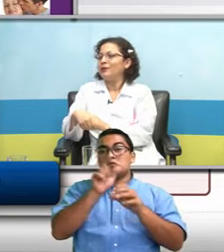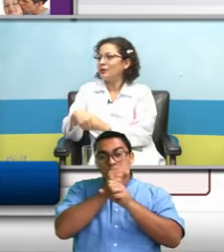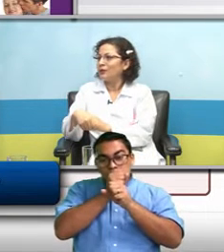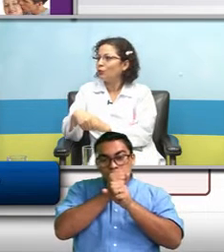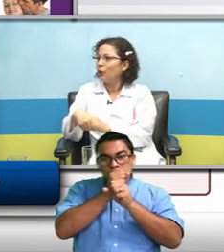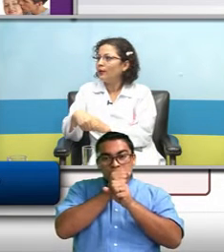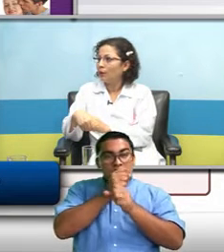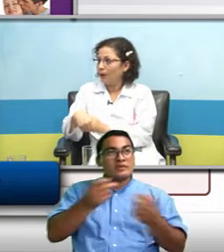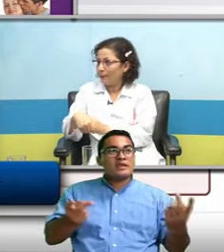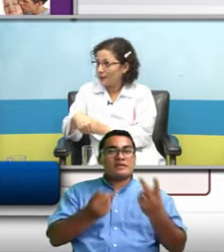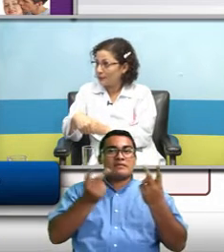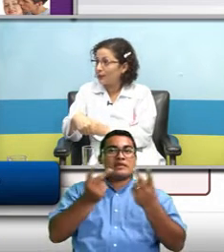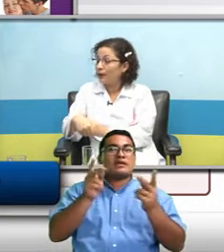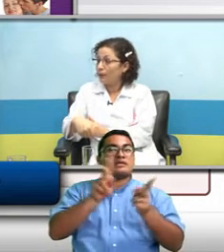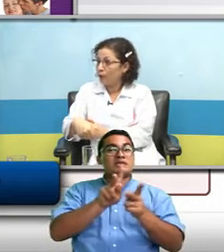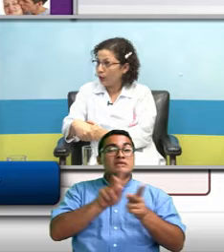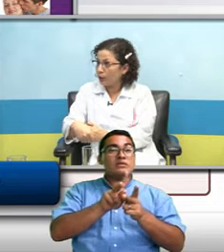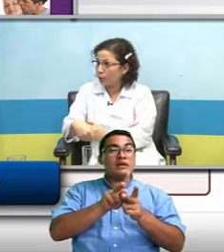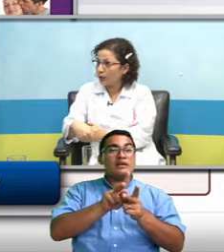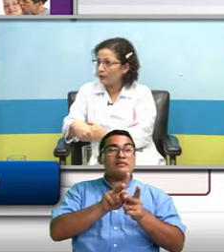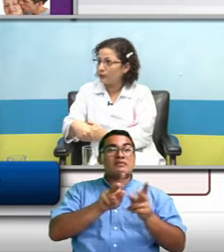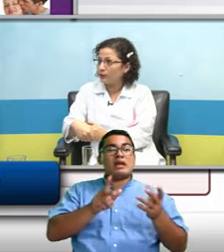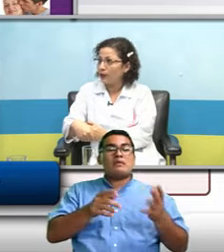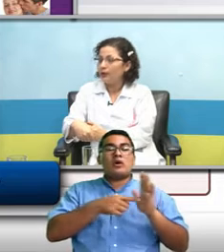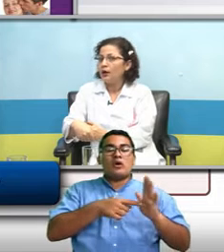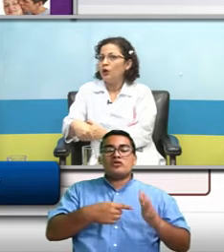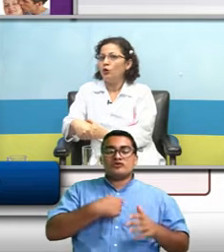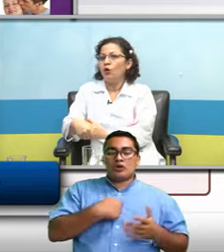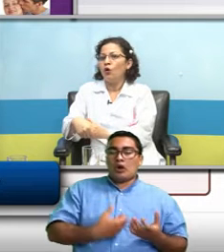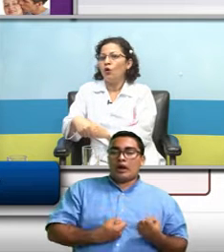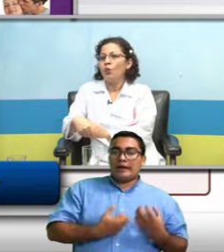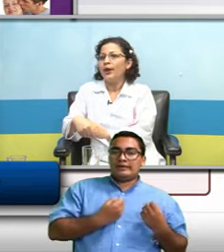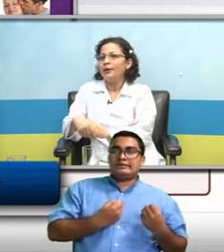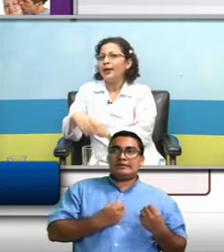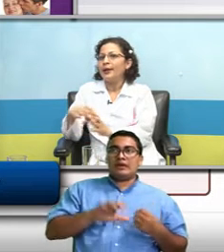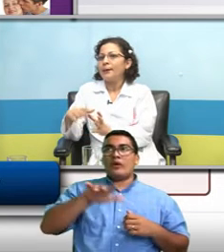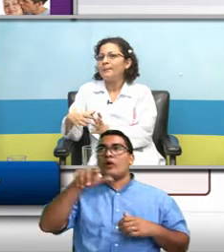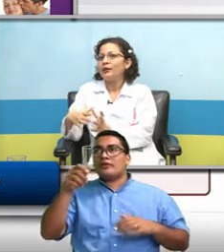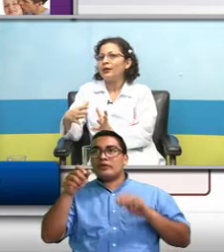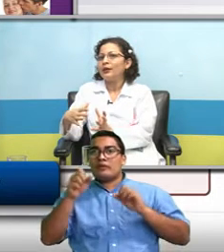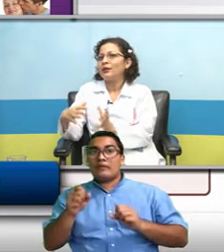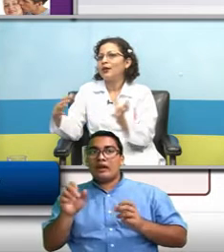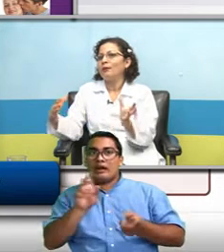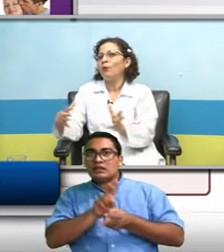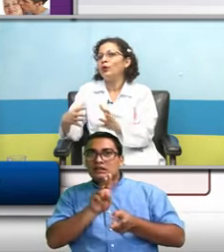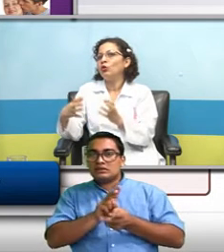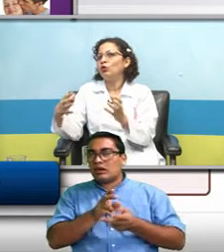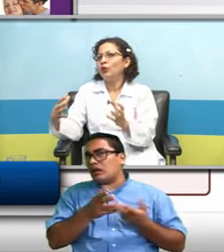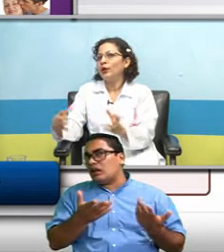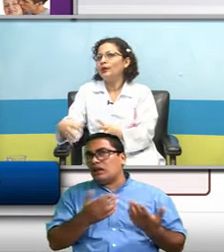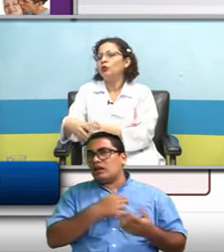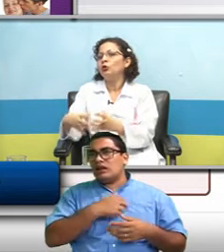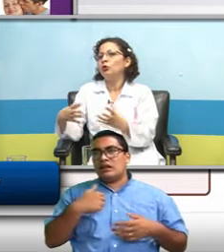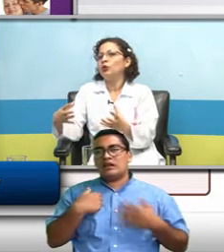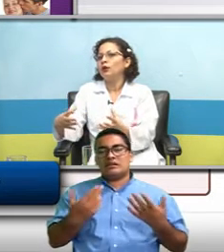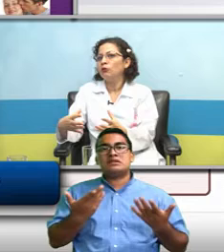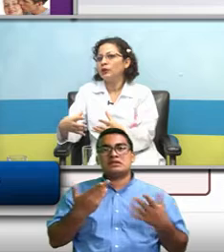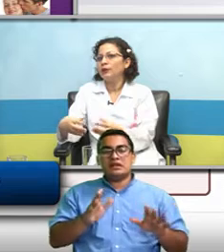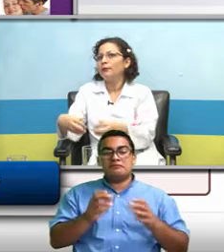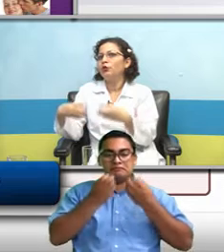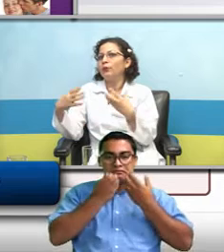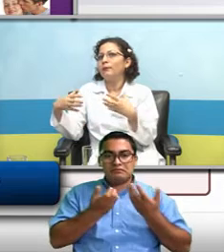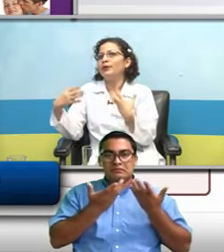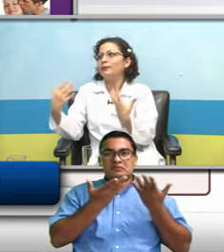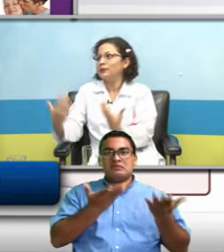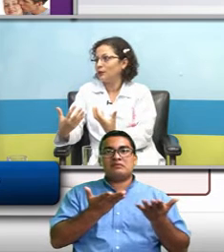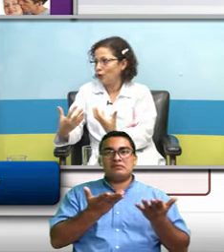la vida sexual de una paciente es muy importante, ¿verdad? No, una vez que ya pasa el cáncer, en el momento que uno da el diagnóstico y están con los